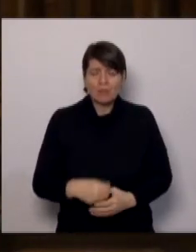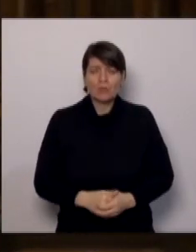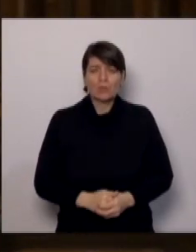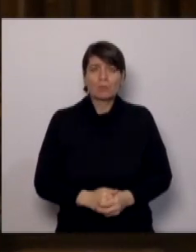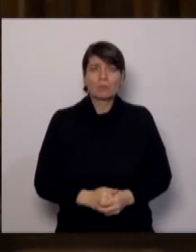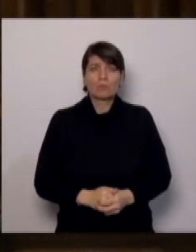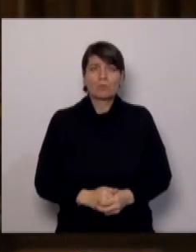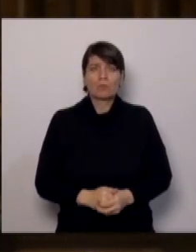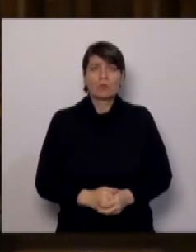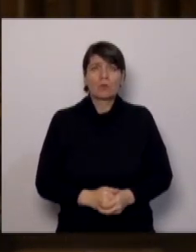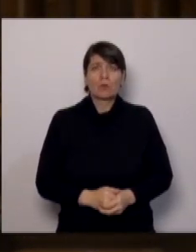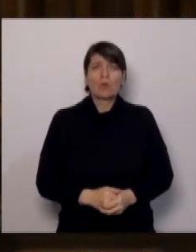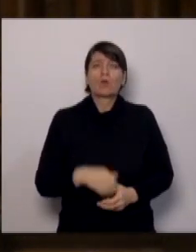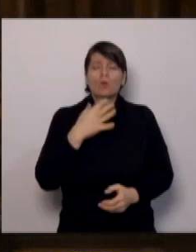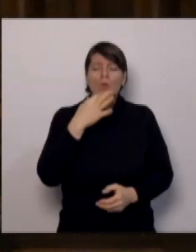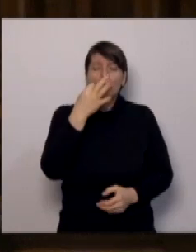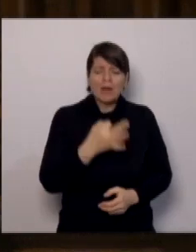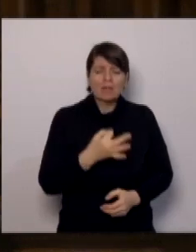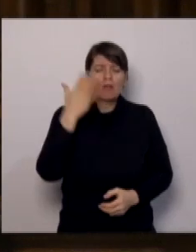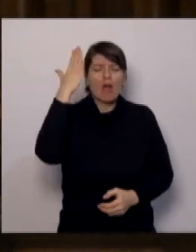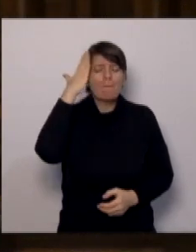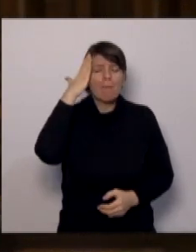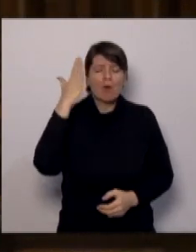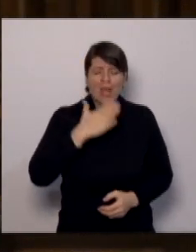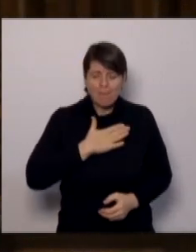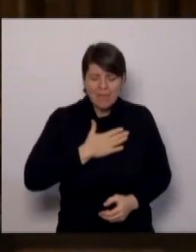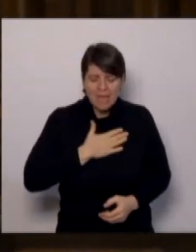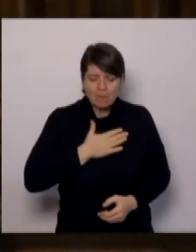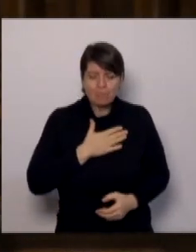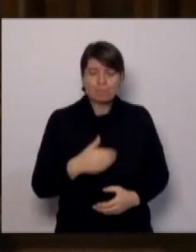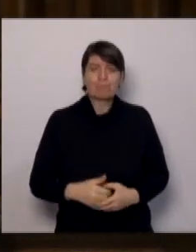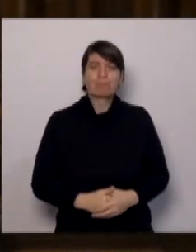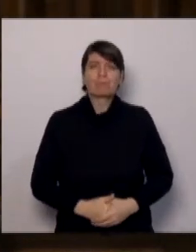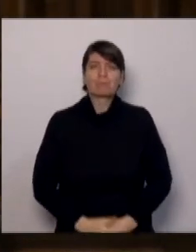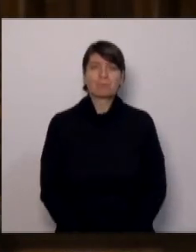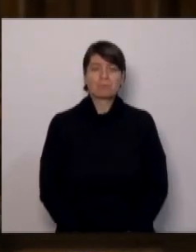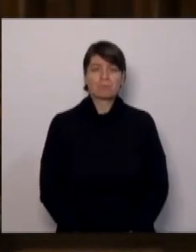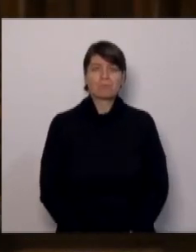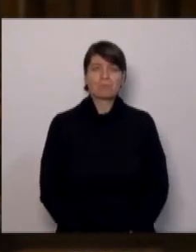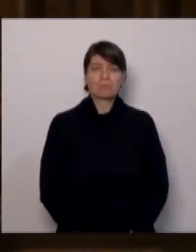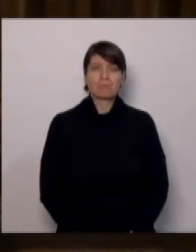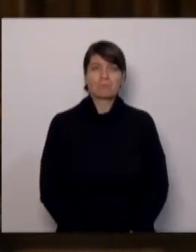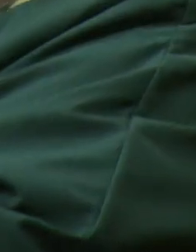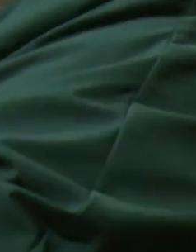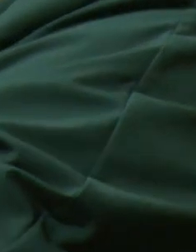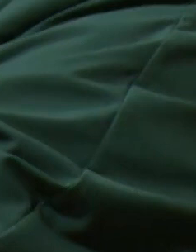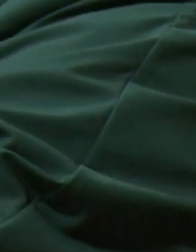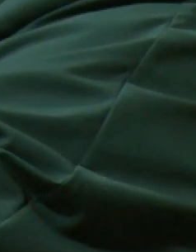pecados. Hagan esto en conmemoración mía.